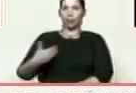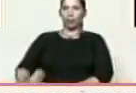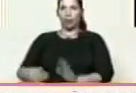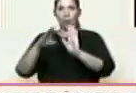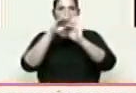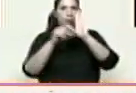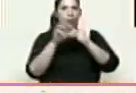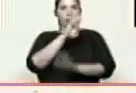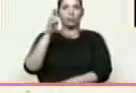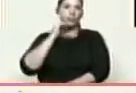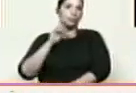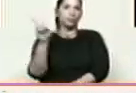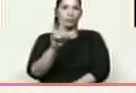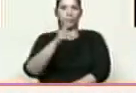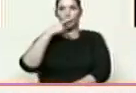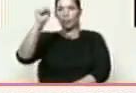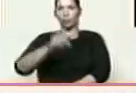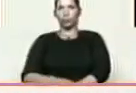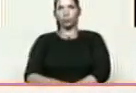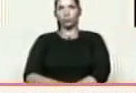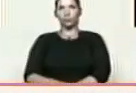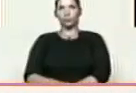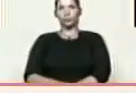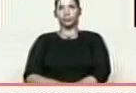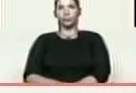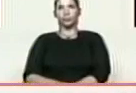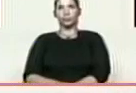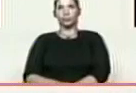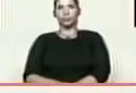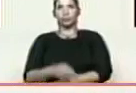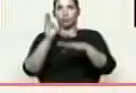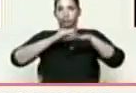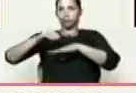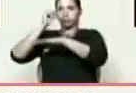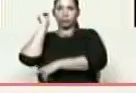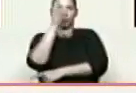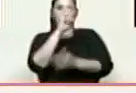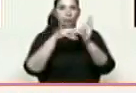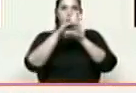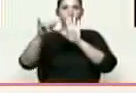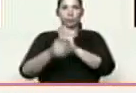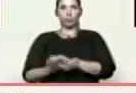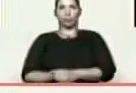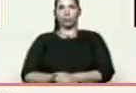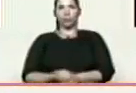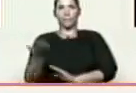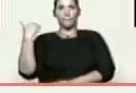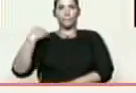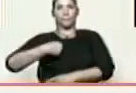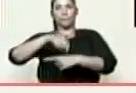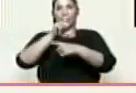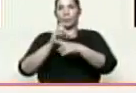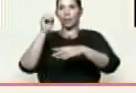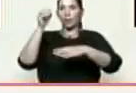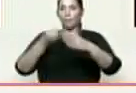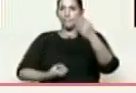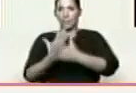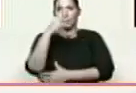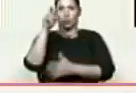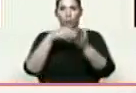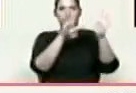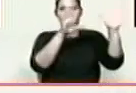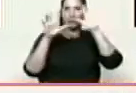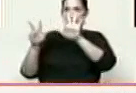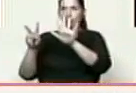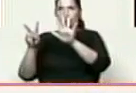de la República Bolivariana de Venezuela, Nicolás Maduro Moros, convocó una Asamblea Nacional Constituyente el pasado 1 de mayo de 2017,